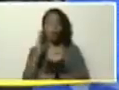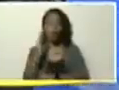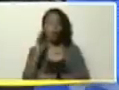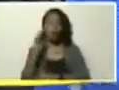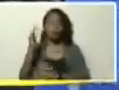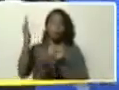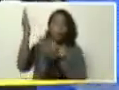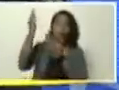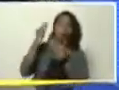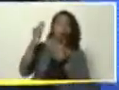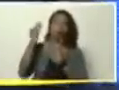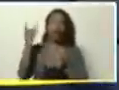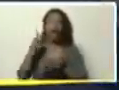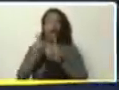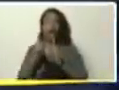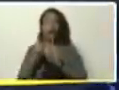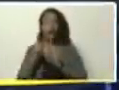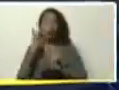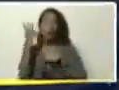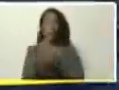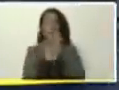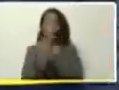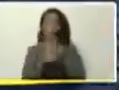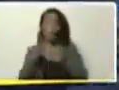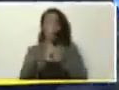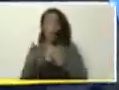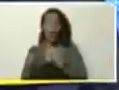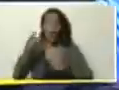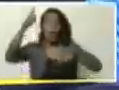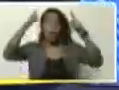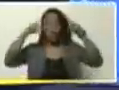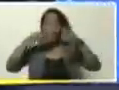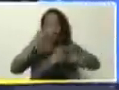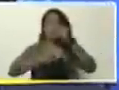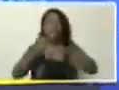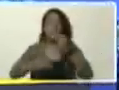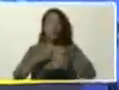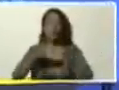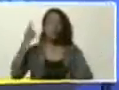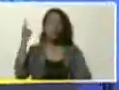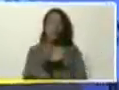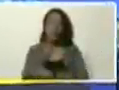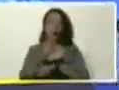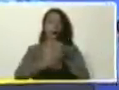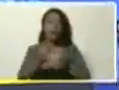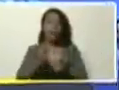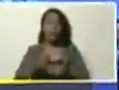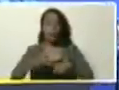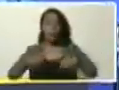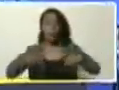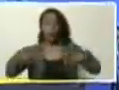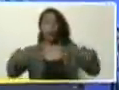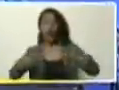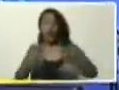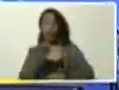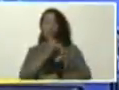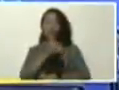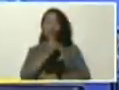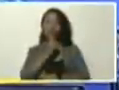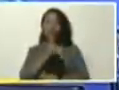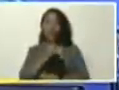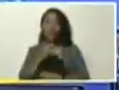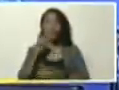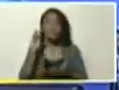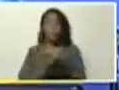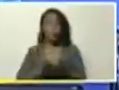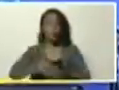las sanciones. Algunos huyeron, pero los chavistas hicimos lo que debíamos hacer, crecernos en las dificultades y